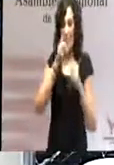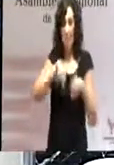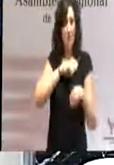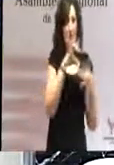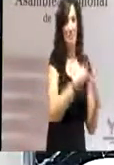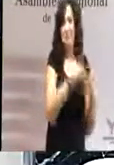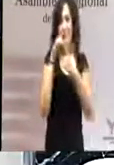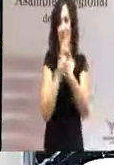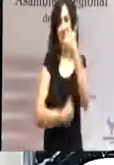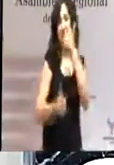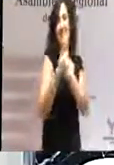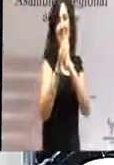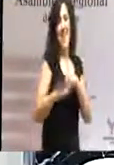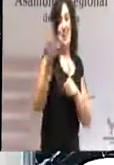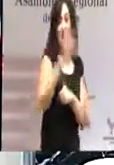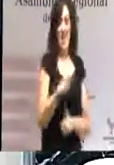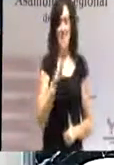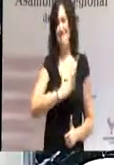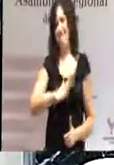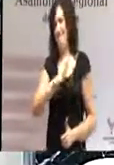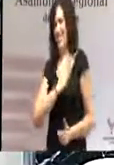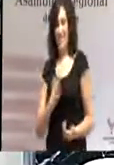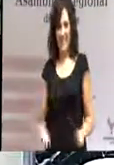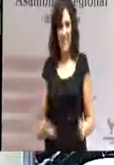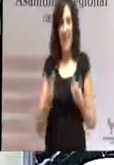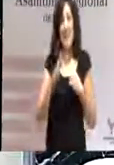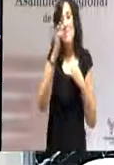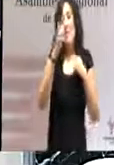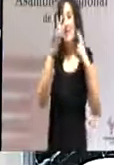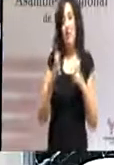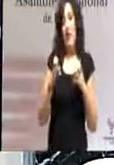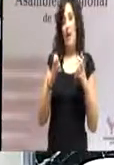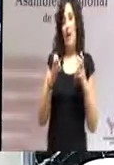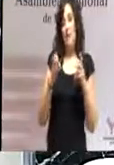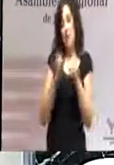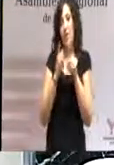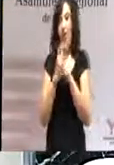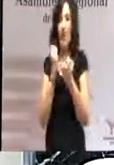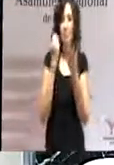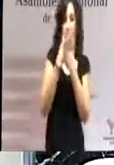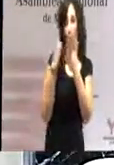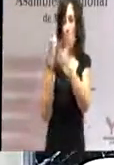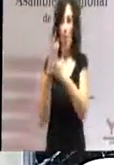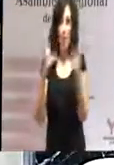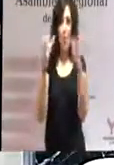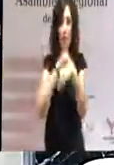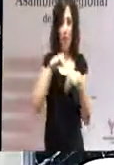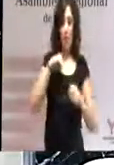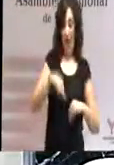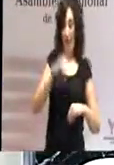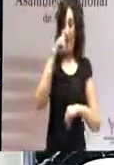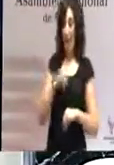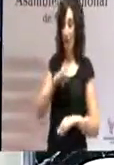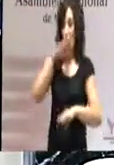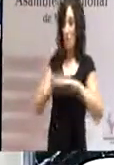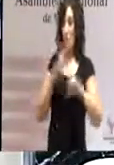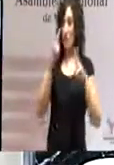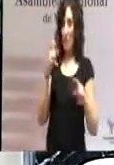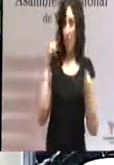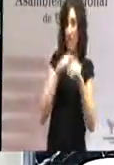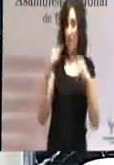nacional. Además de las apuestas sobre las comunidades autonómicas que no cumplirán este año los objetivos